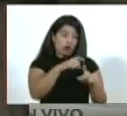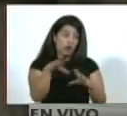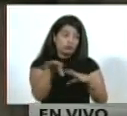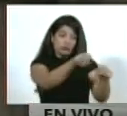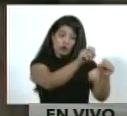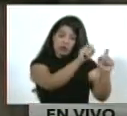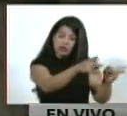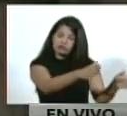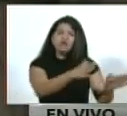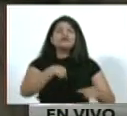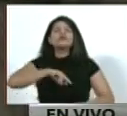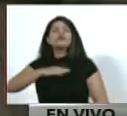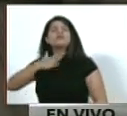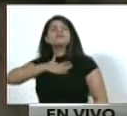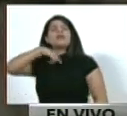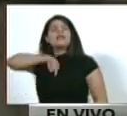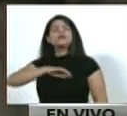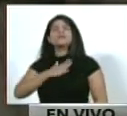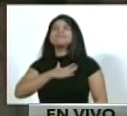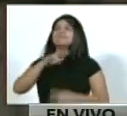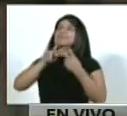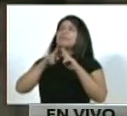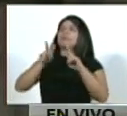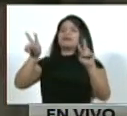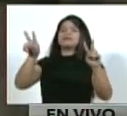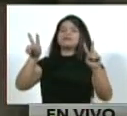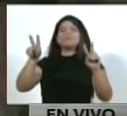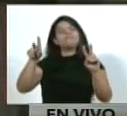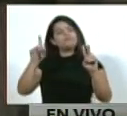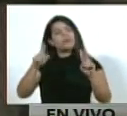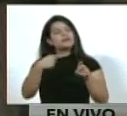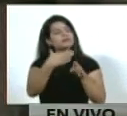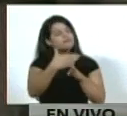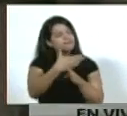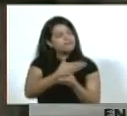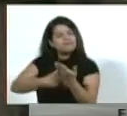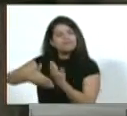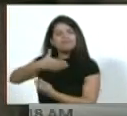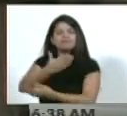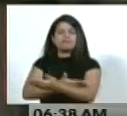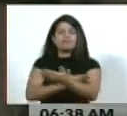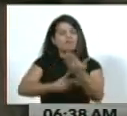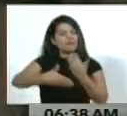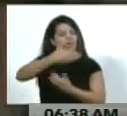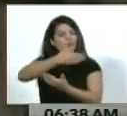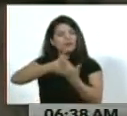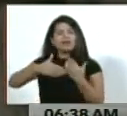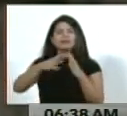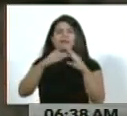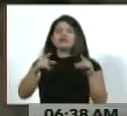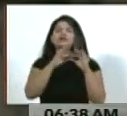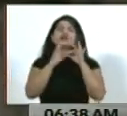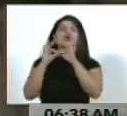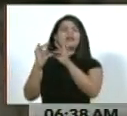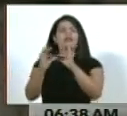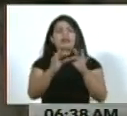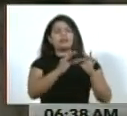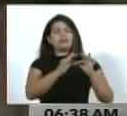Nosotros nos quedamos con el espíritu de la paz, de la confraternidad, de la hermandad, de la